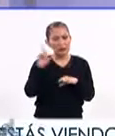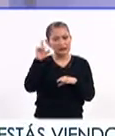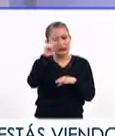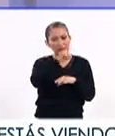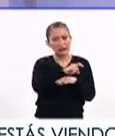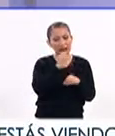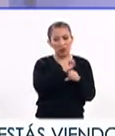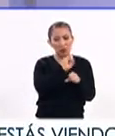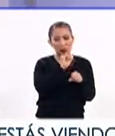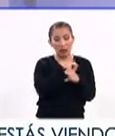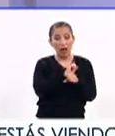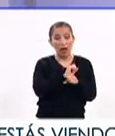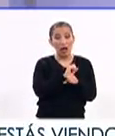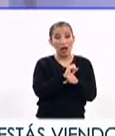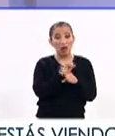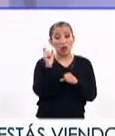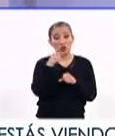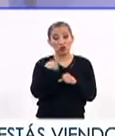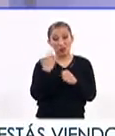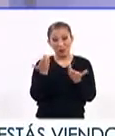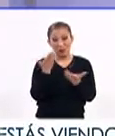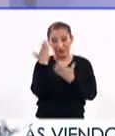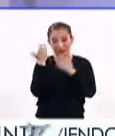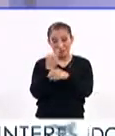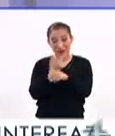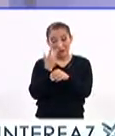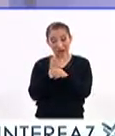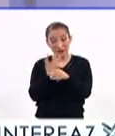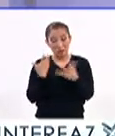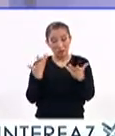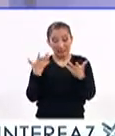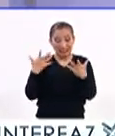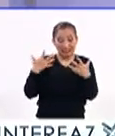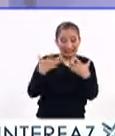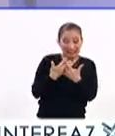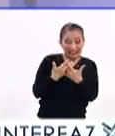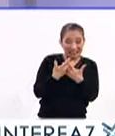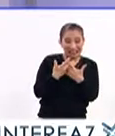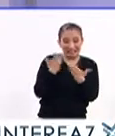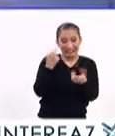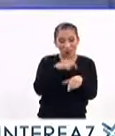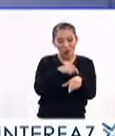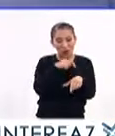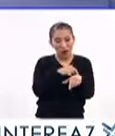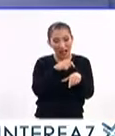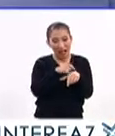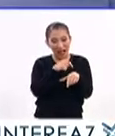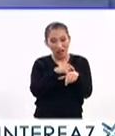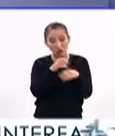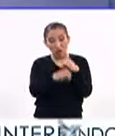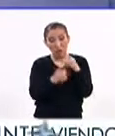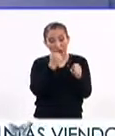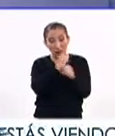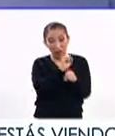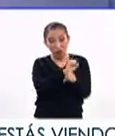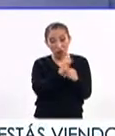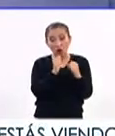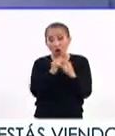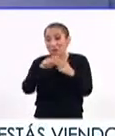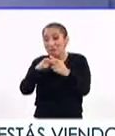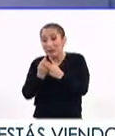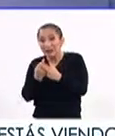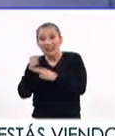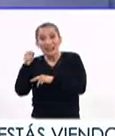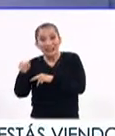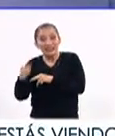difícil en secundaria, cuando empecé el nivel medio superior, porque justo se empalmó mi último año de secundaria con el comienzo